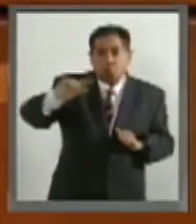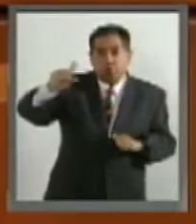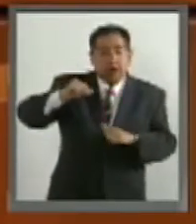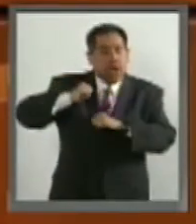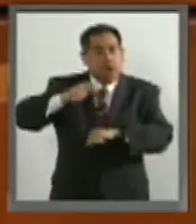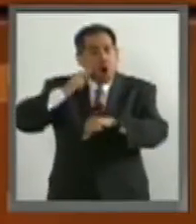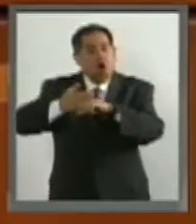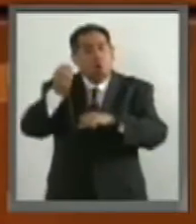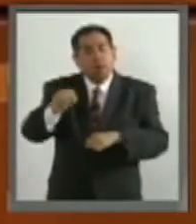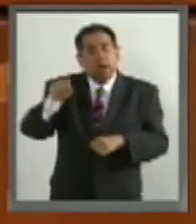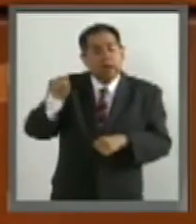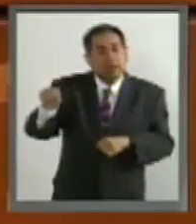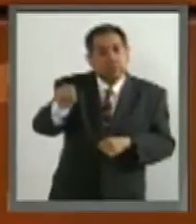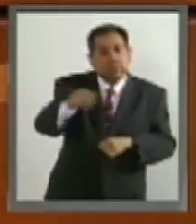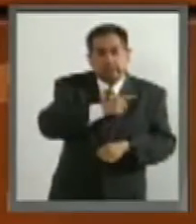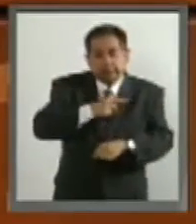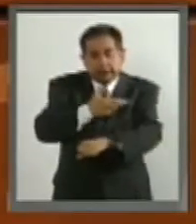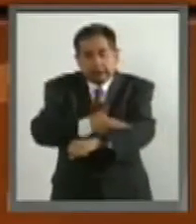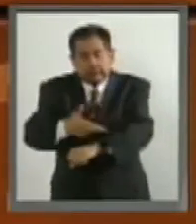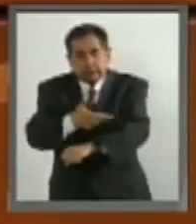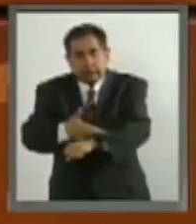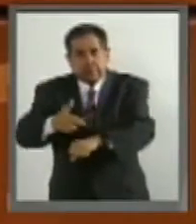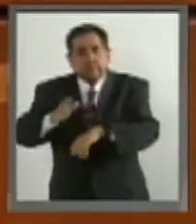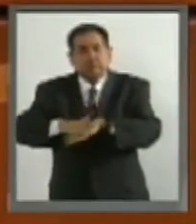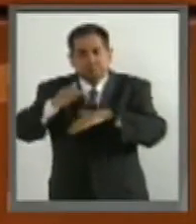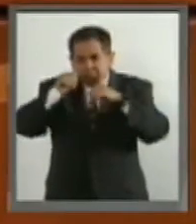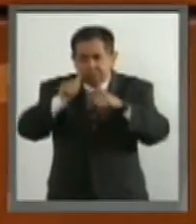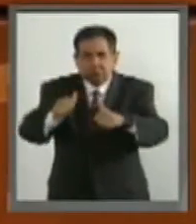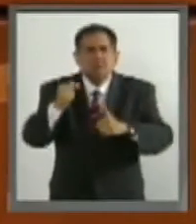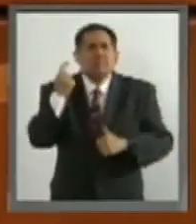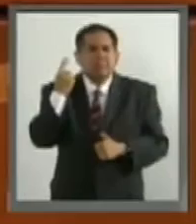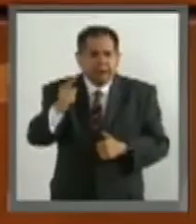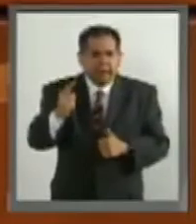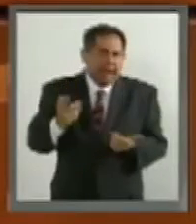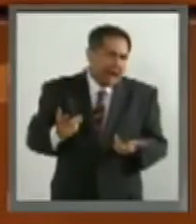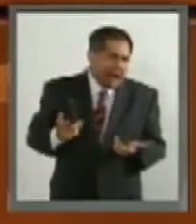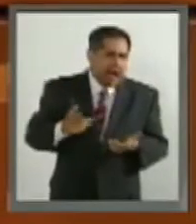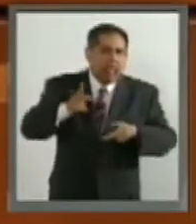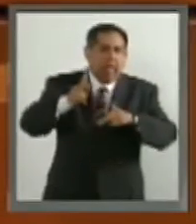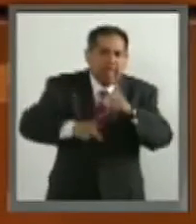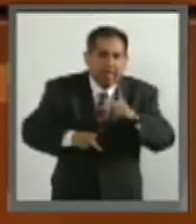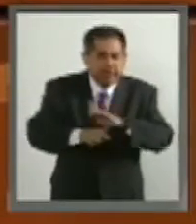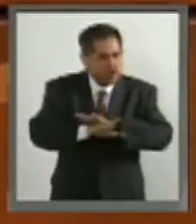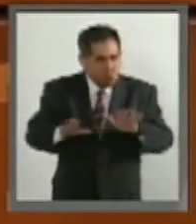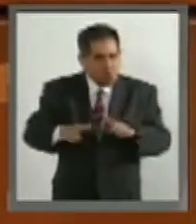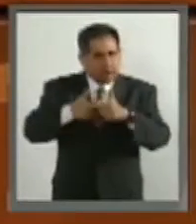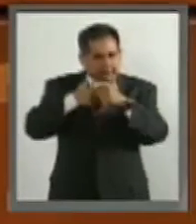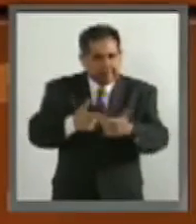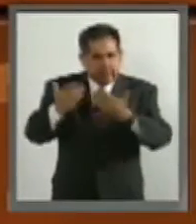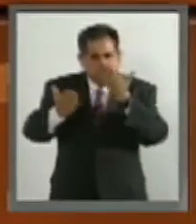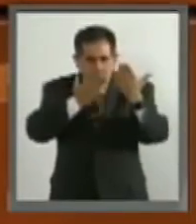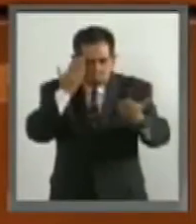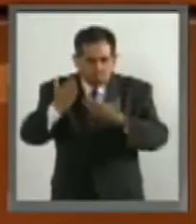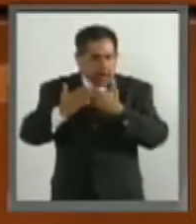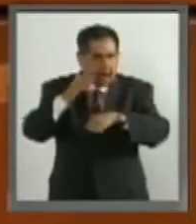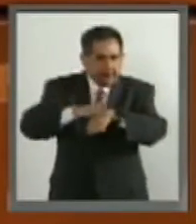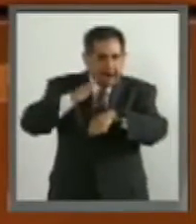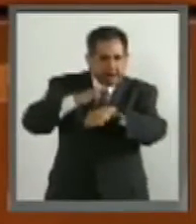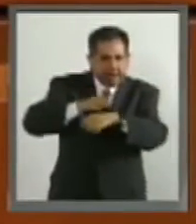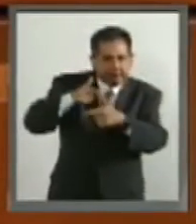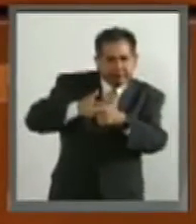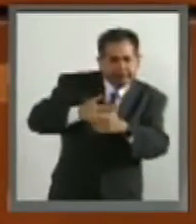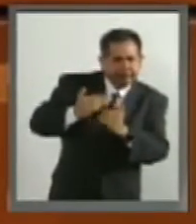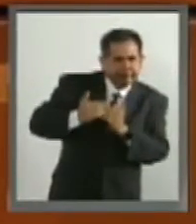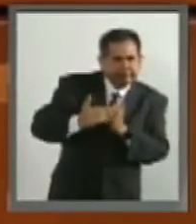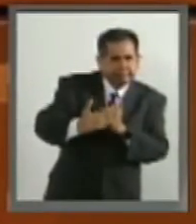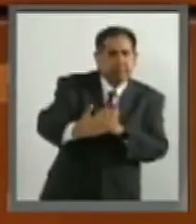tomar medidas ya para que no se interrumpa la educación de estos chicos y chicas